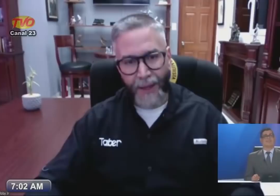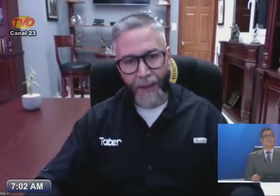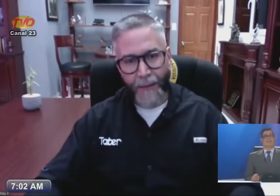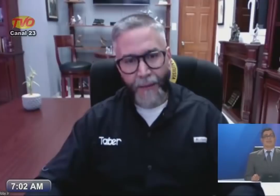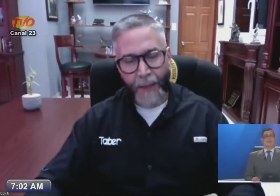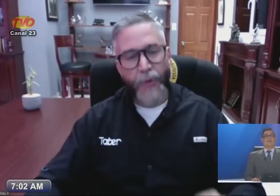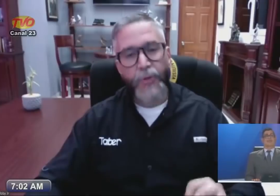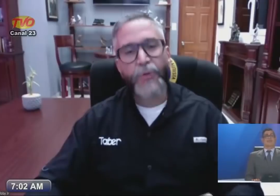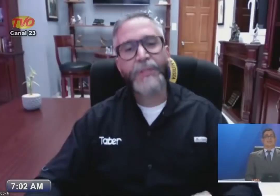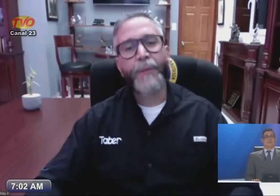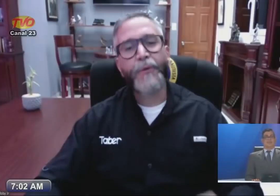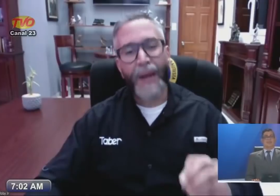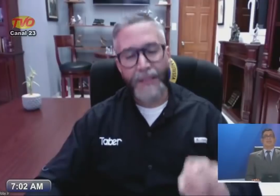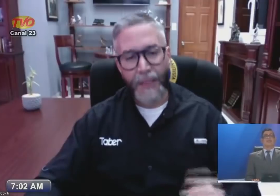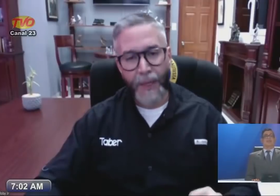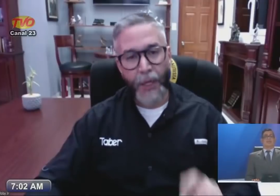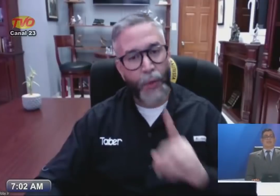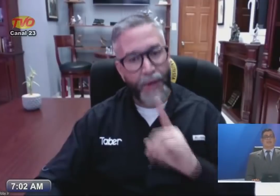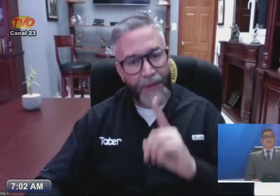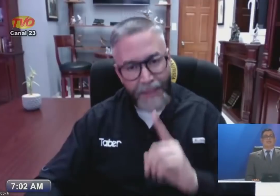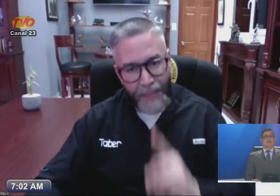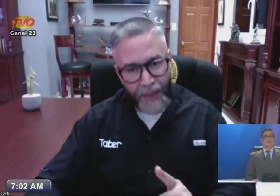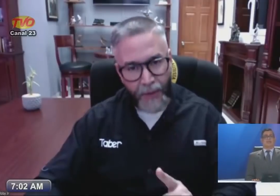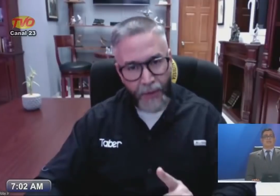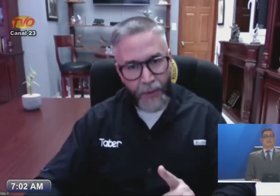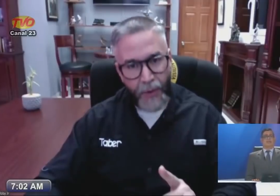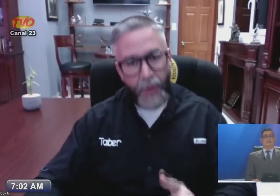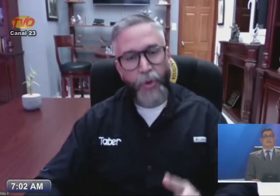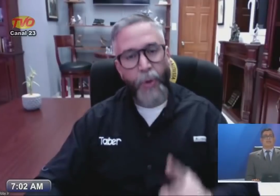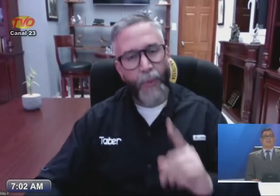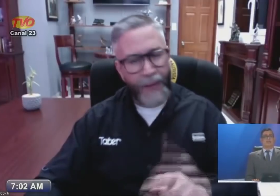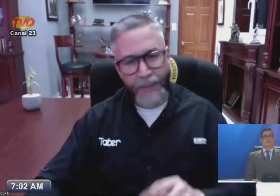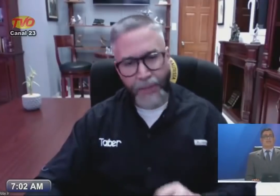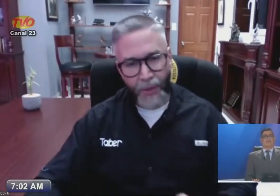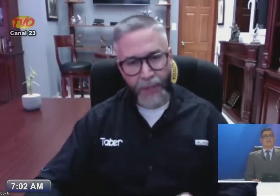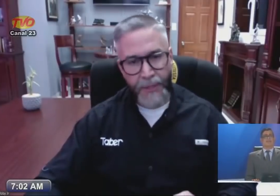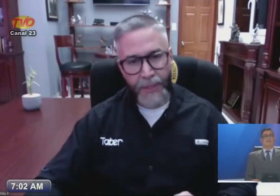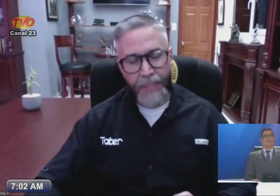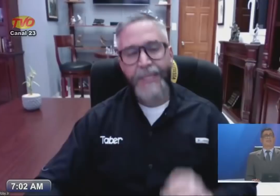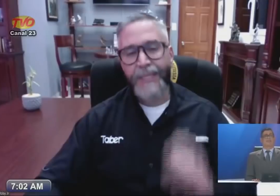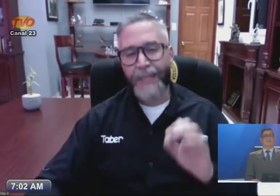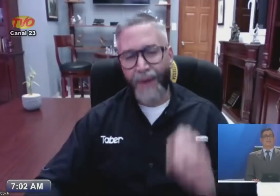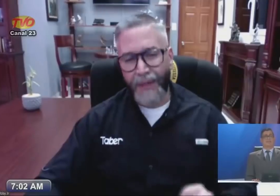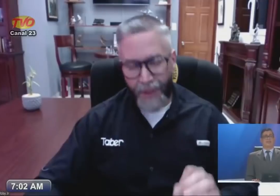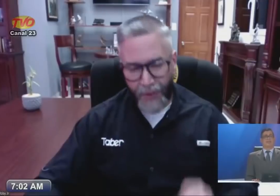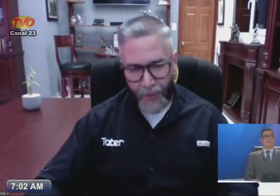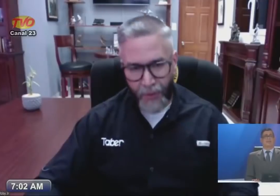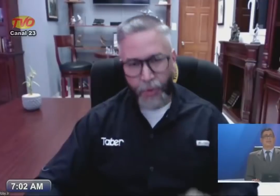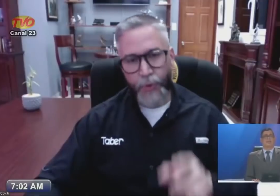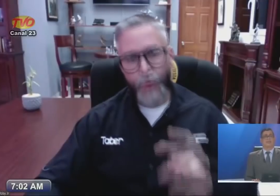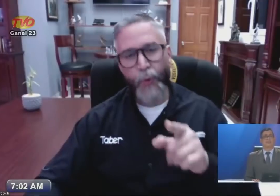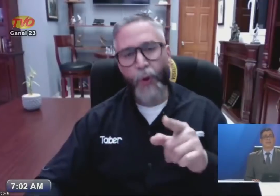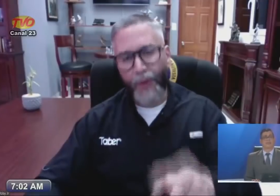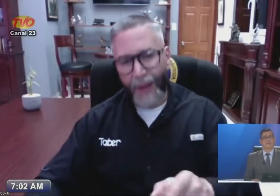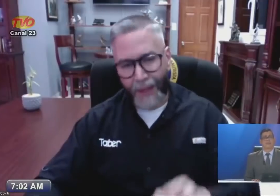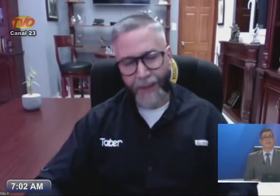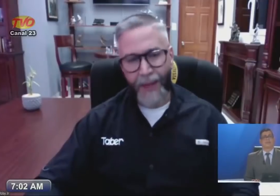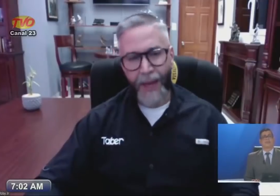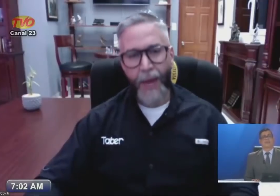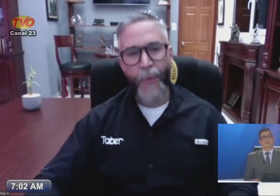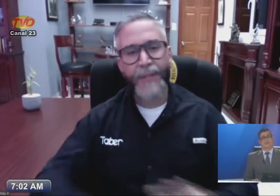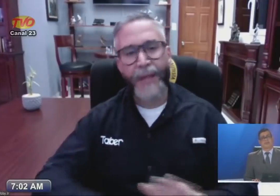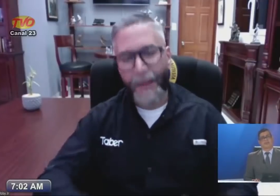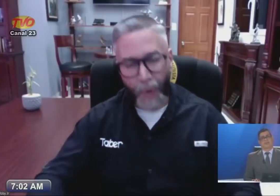entienda que nosotros estamos para servir y una vez más red y tome buenas decisiones si este 2021 su comunidad